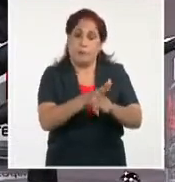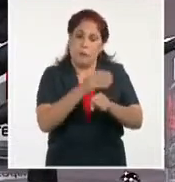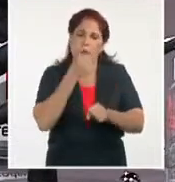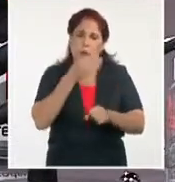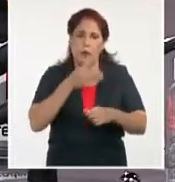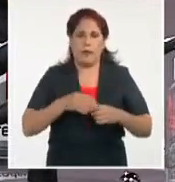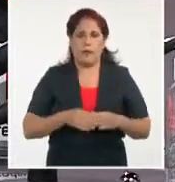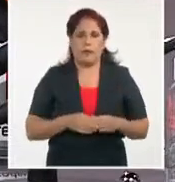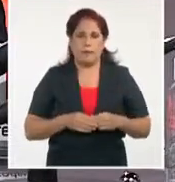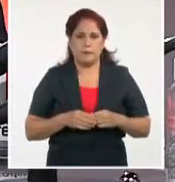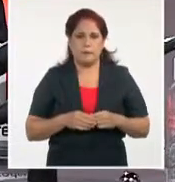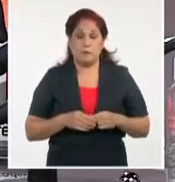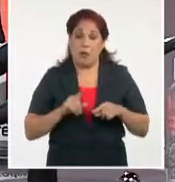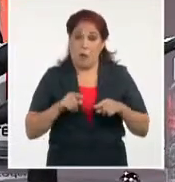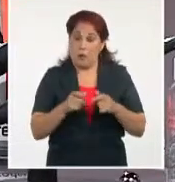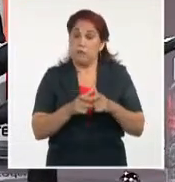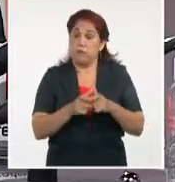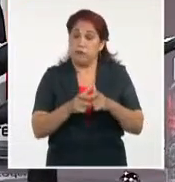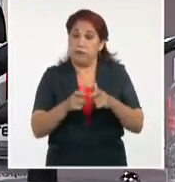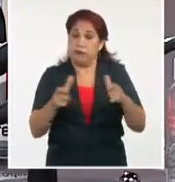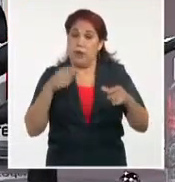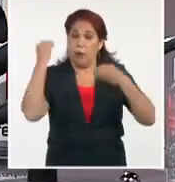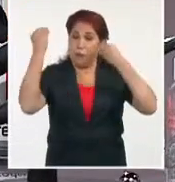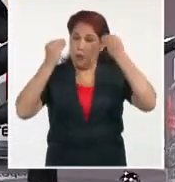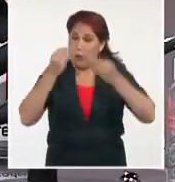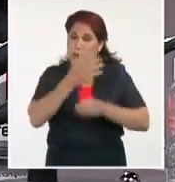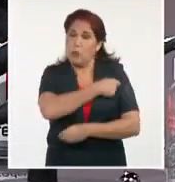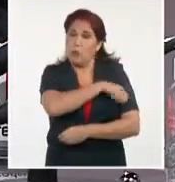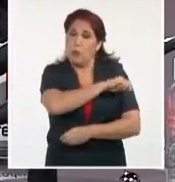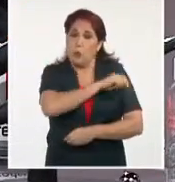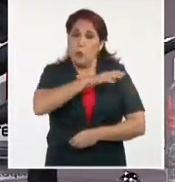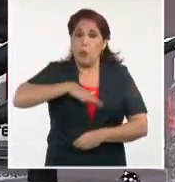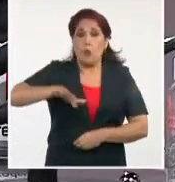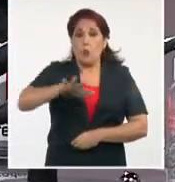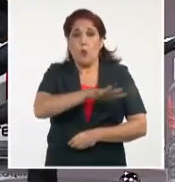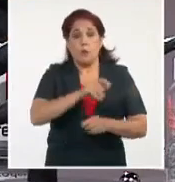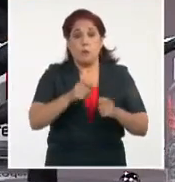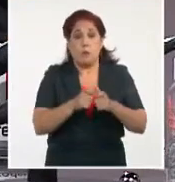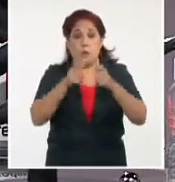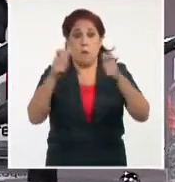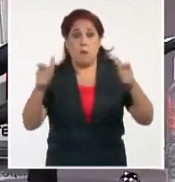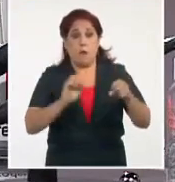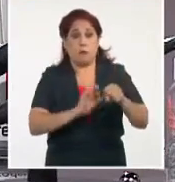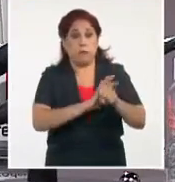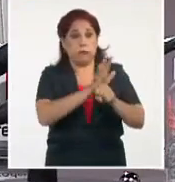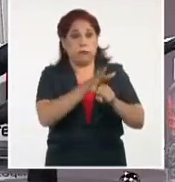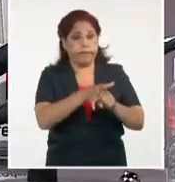los números que estamos teniendo en la epidemia, que sin duda en la pandemia son